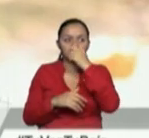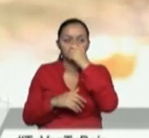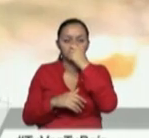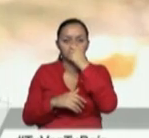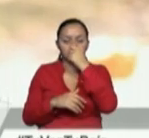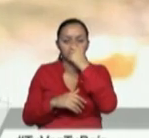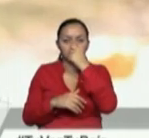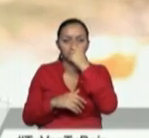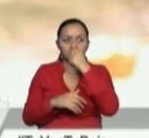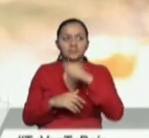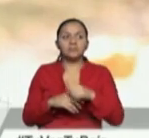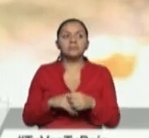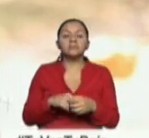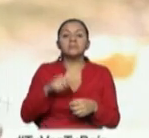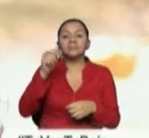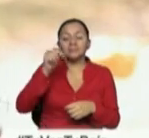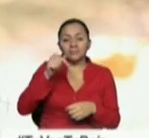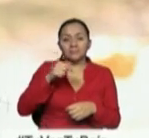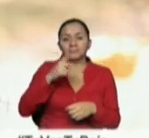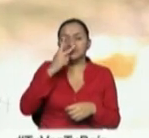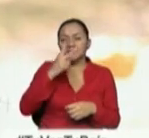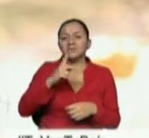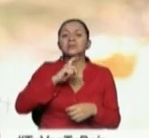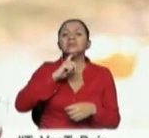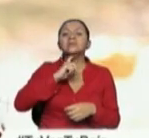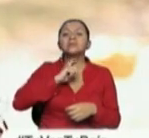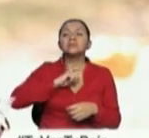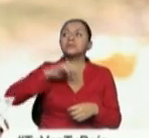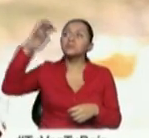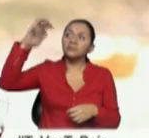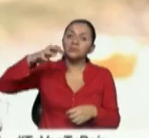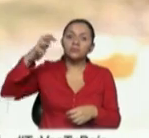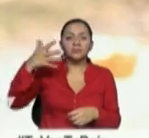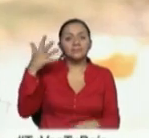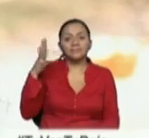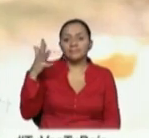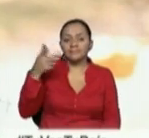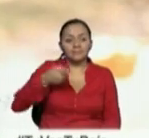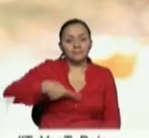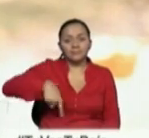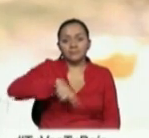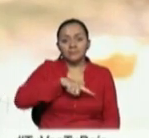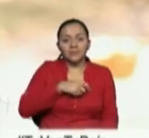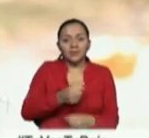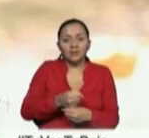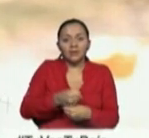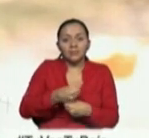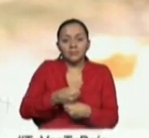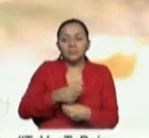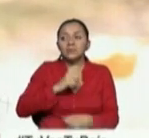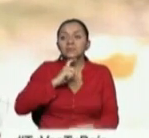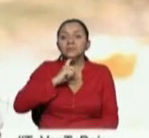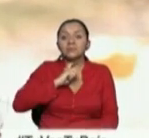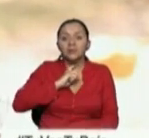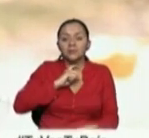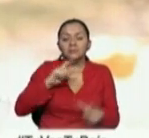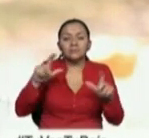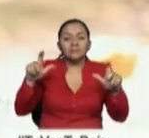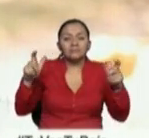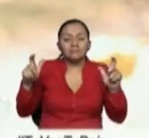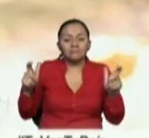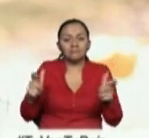fácil creo que es por la severa sequilla que estamos contratiempo Esto hace que las jirafas el número de jirafas